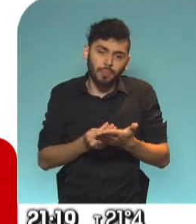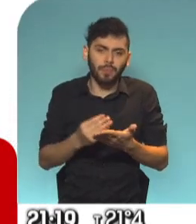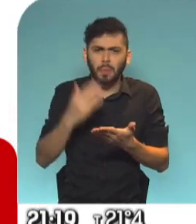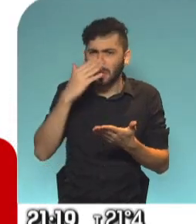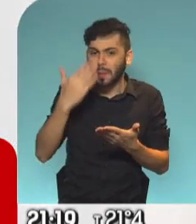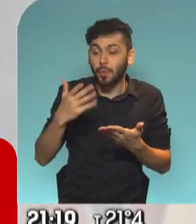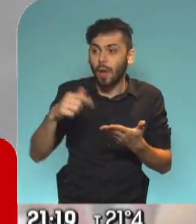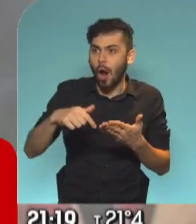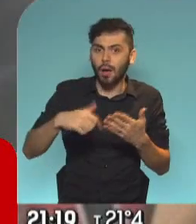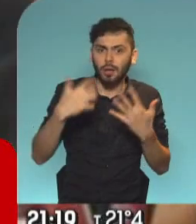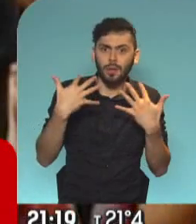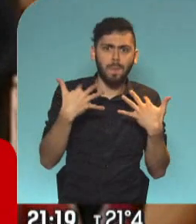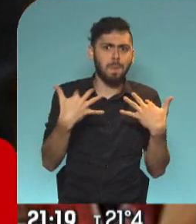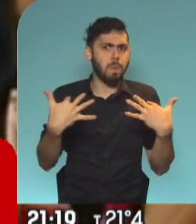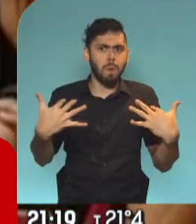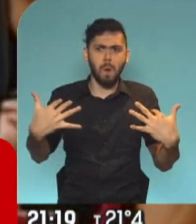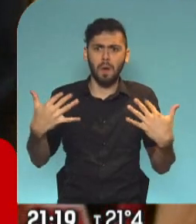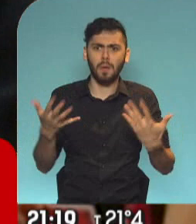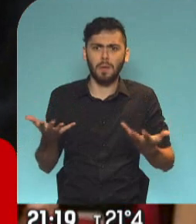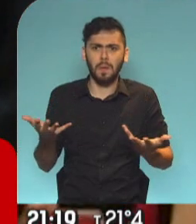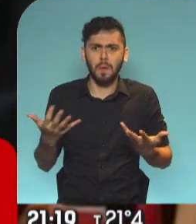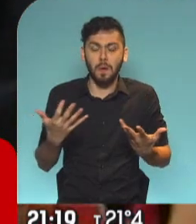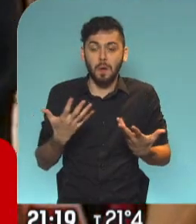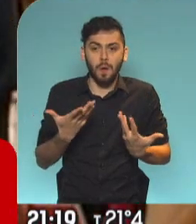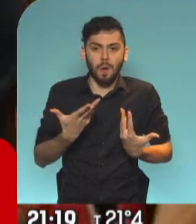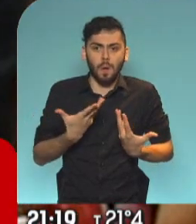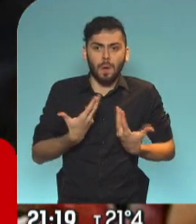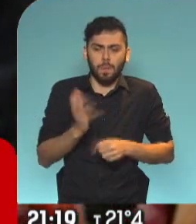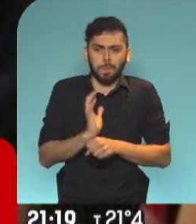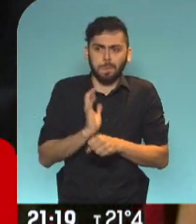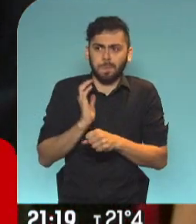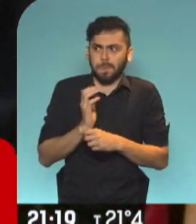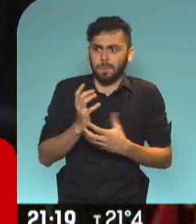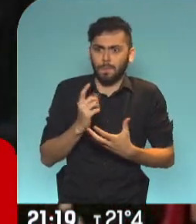de todo esto me apabulla muchísimo.